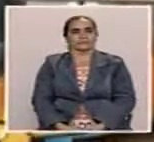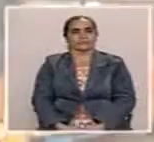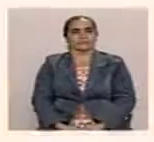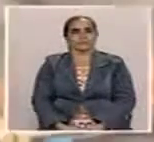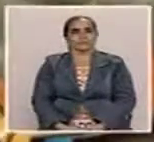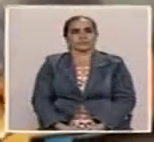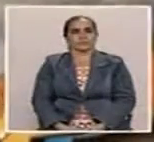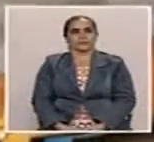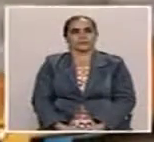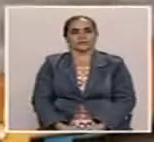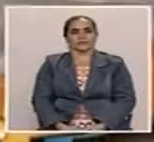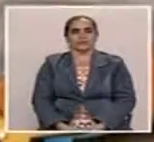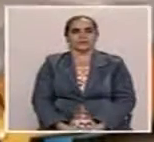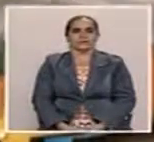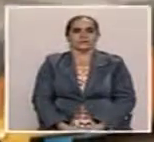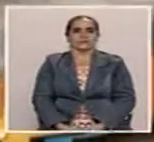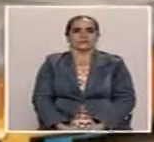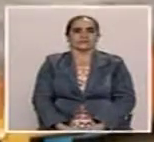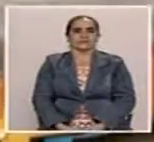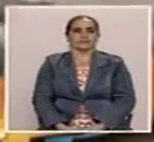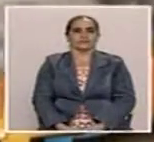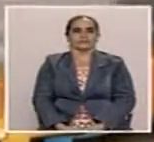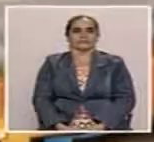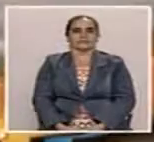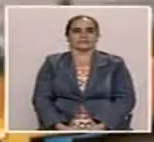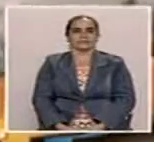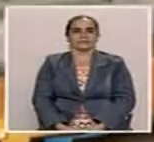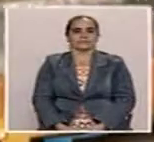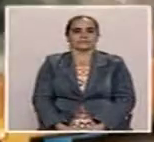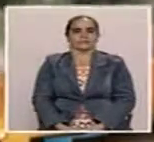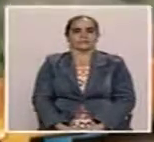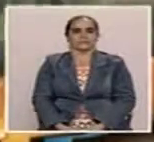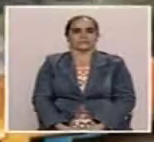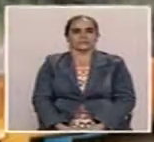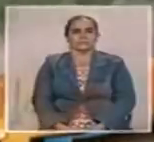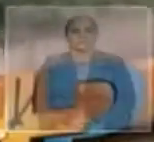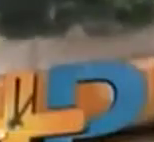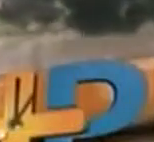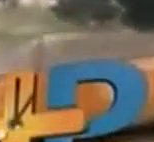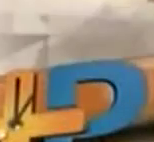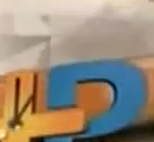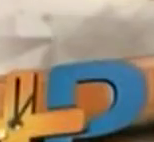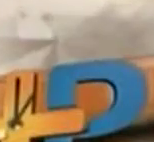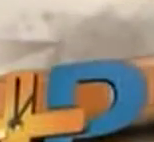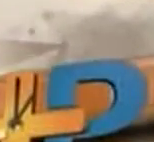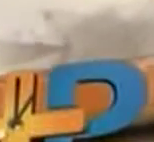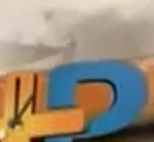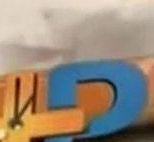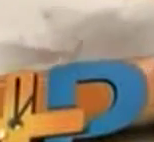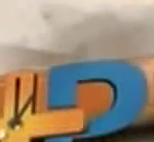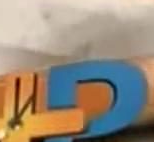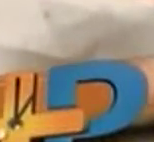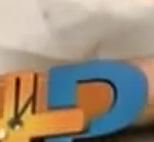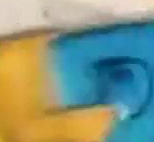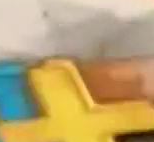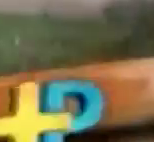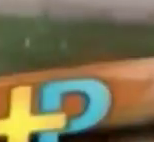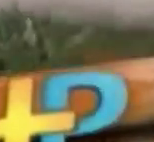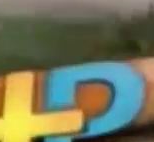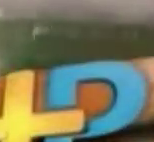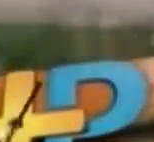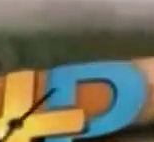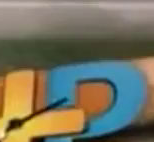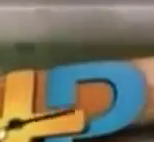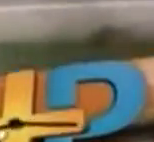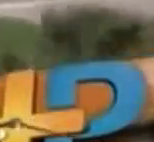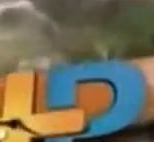esposa. Consejo de Seguridad. Gobernadores de Cauca y Nariño estudian medidas para frenar narcotráfico e inseguridad en